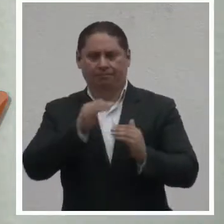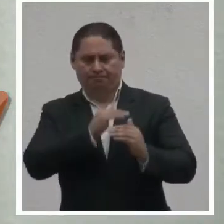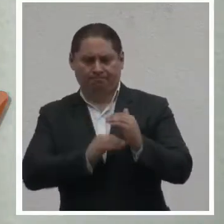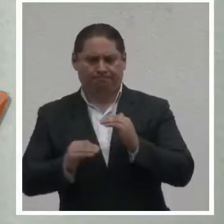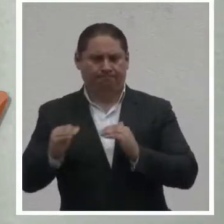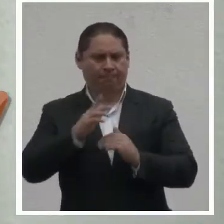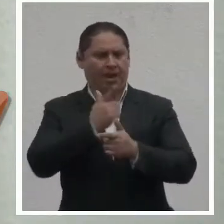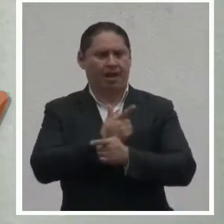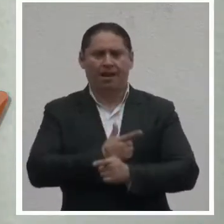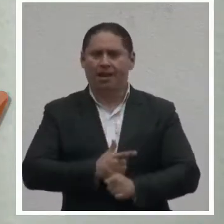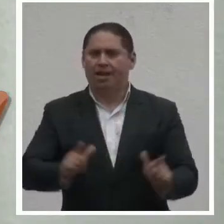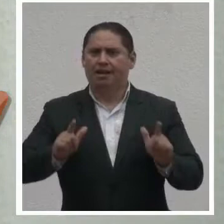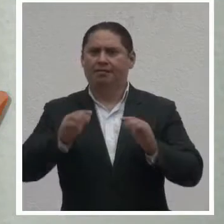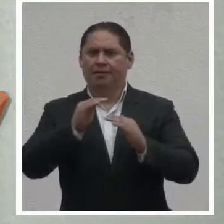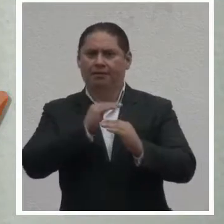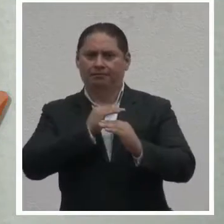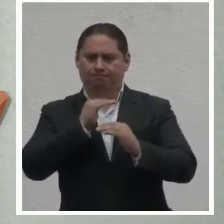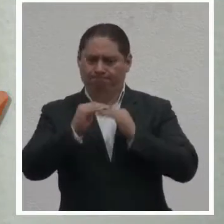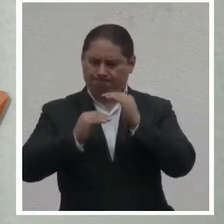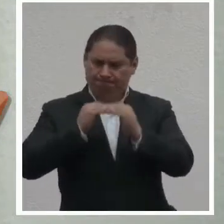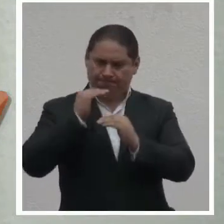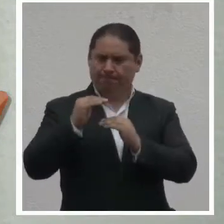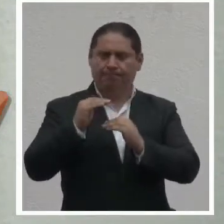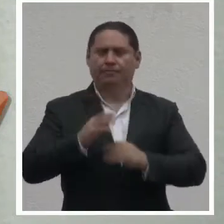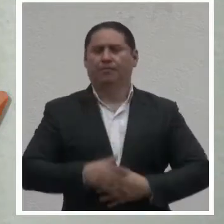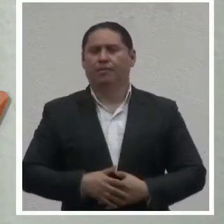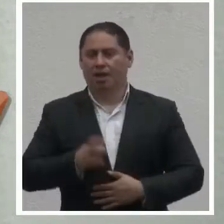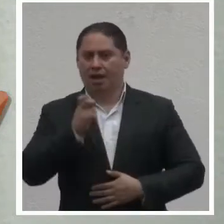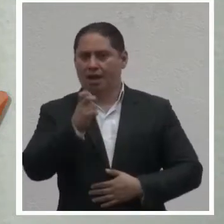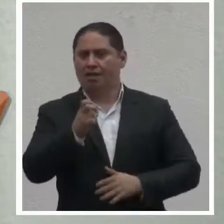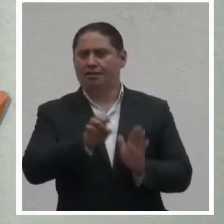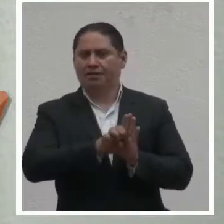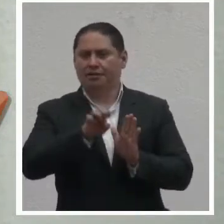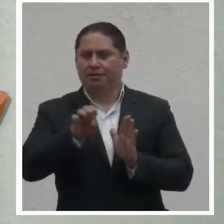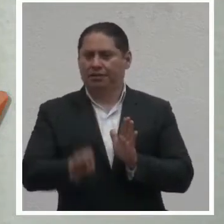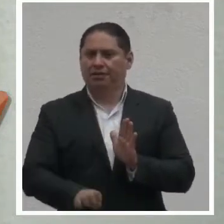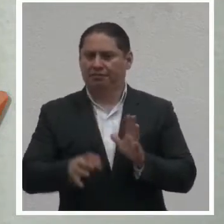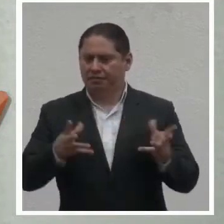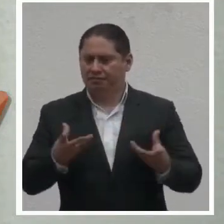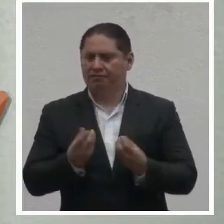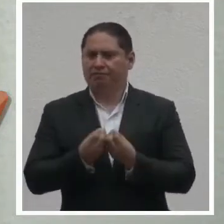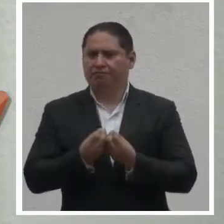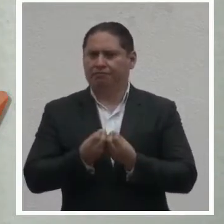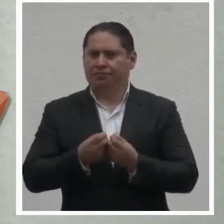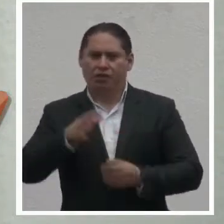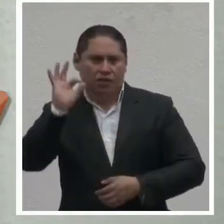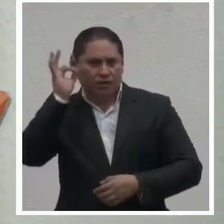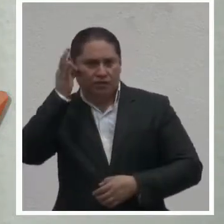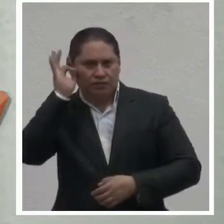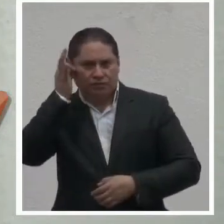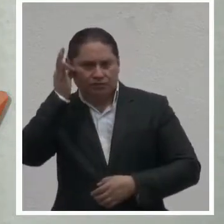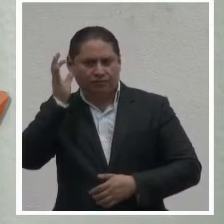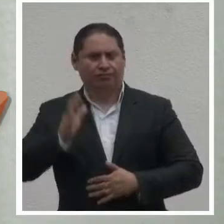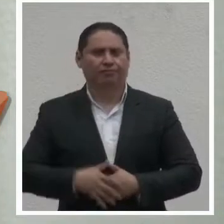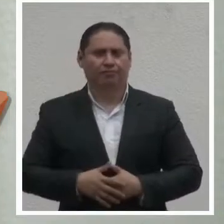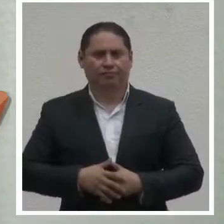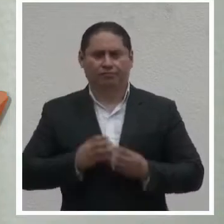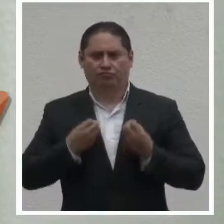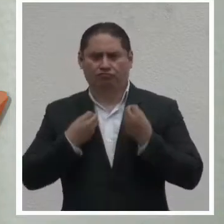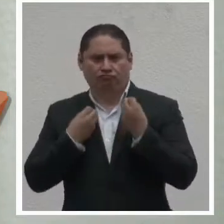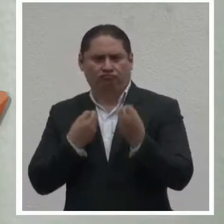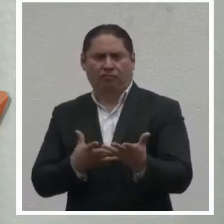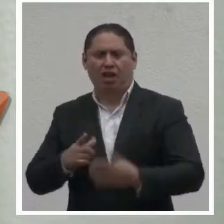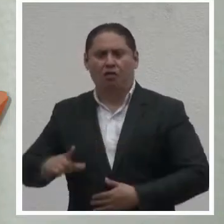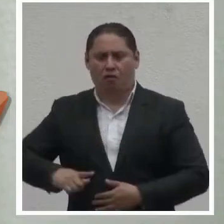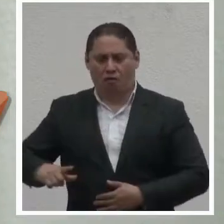libre y progresista. Ese ejemplo de unidad y de servicio lo ha demostrado el gobernador